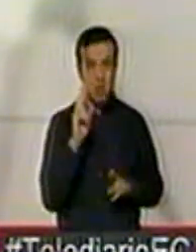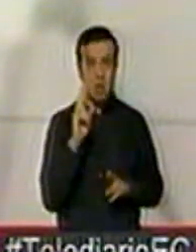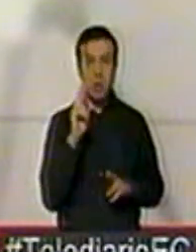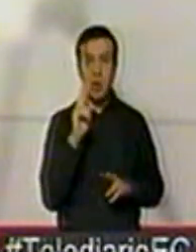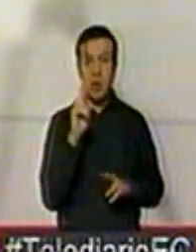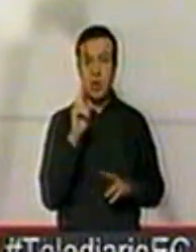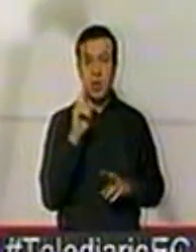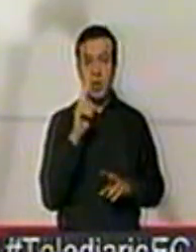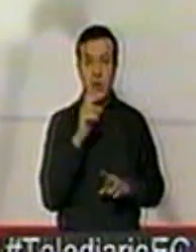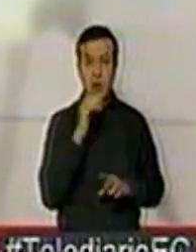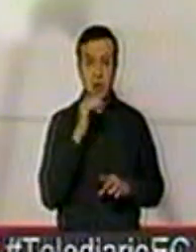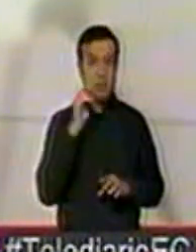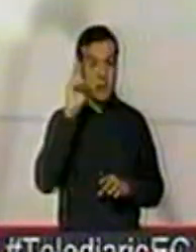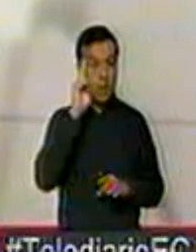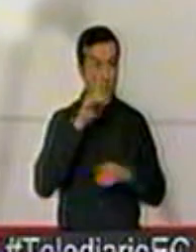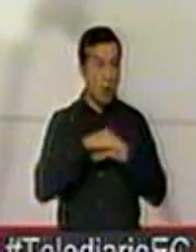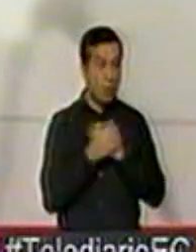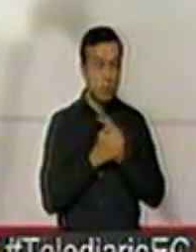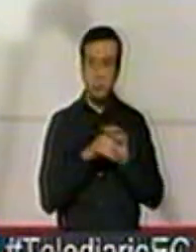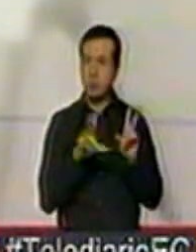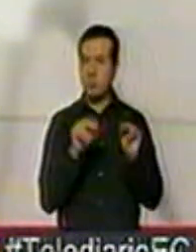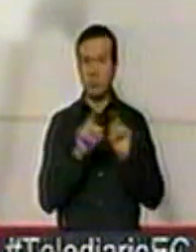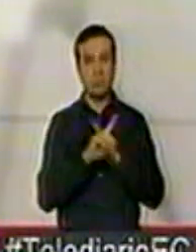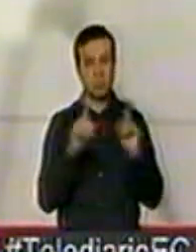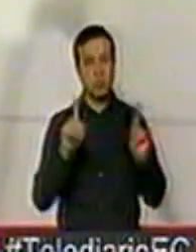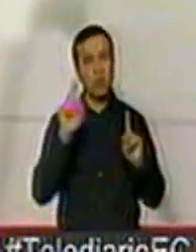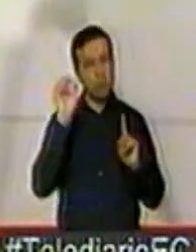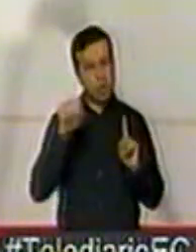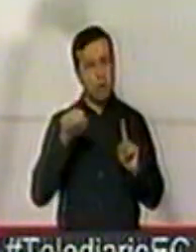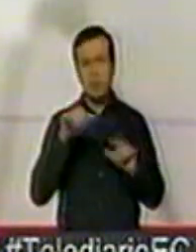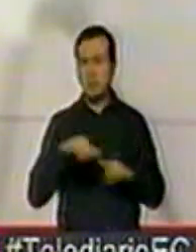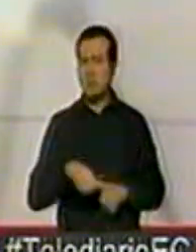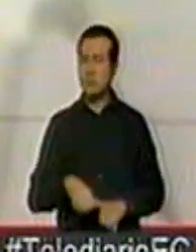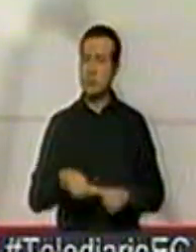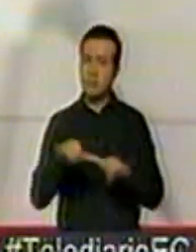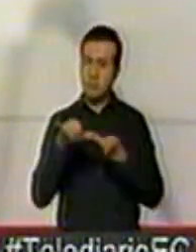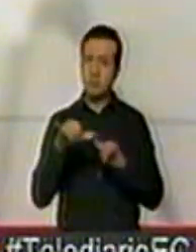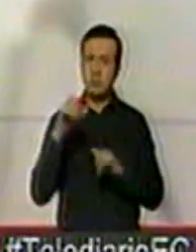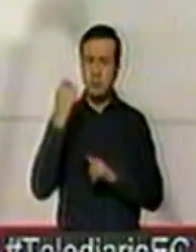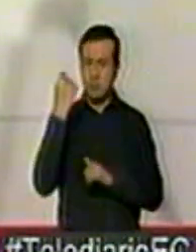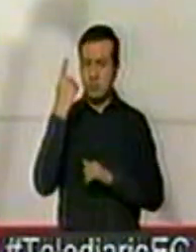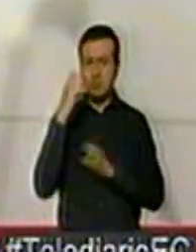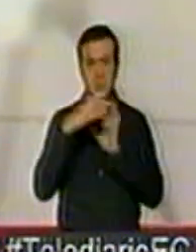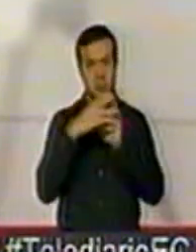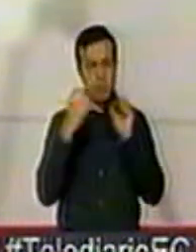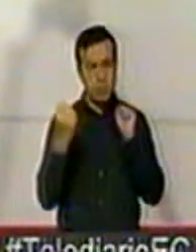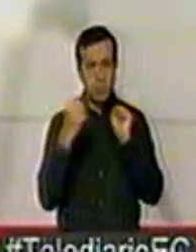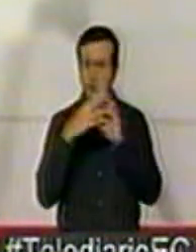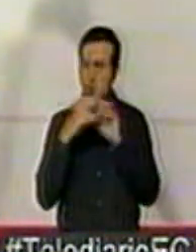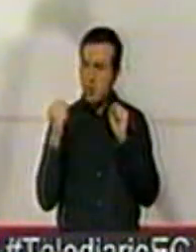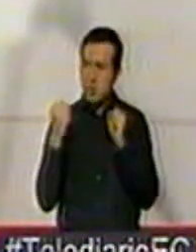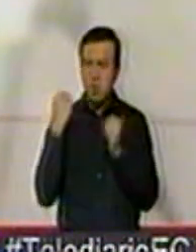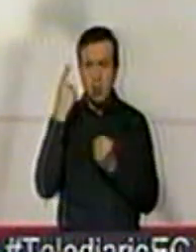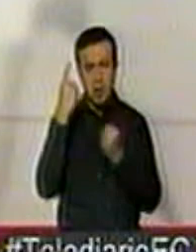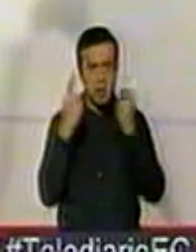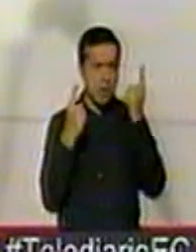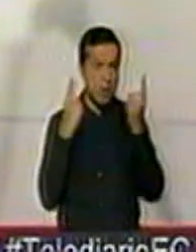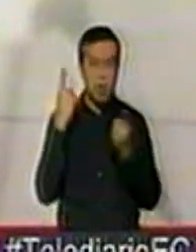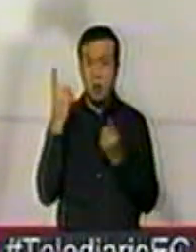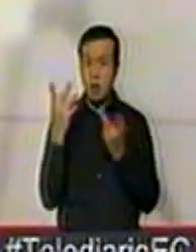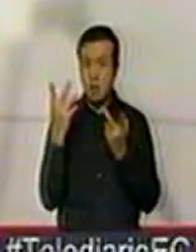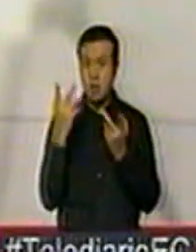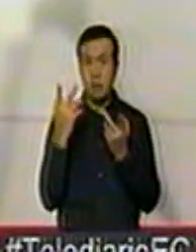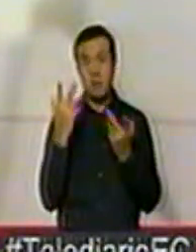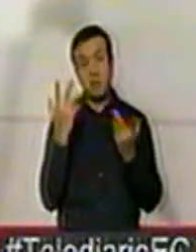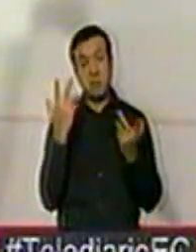esas cosas a nuestra conveniencia, yo creo que podemos nosotros comprendernos y entendernos. Mientras le demos una